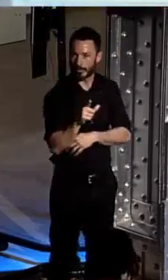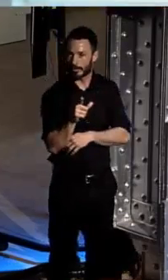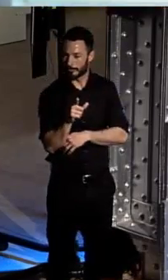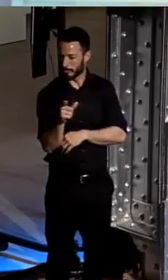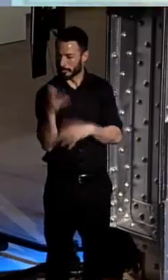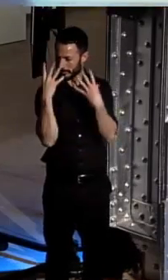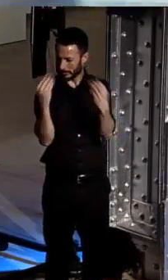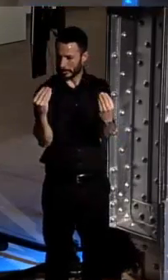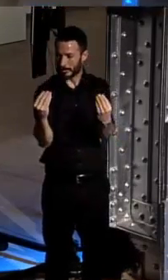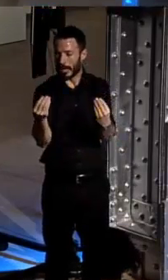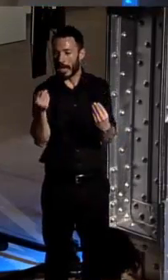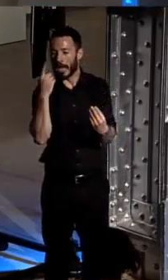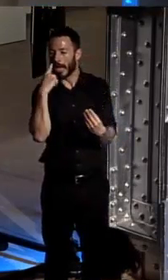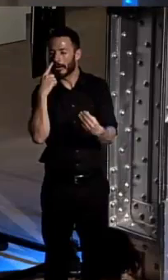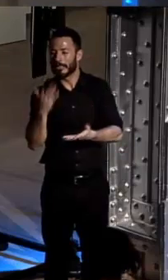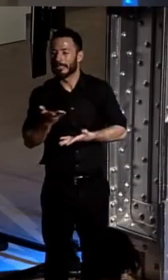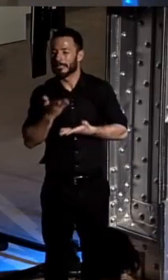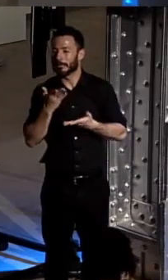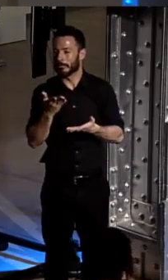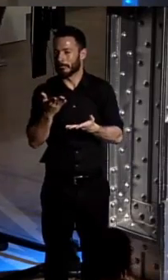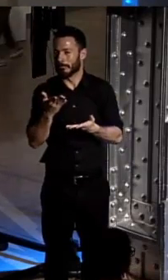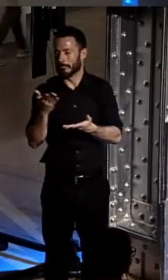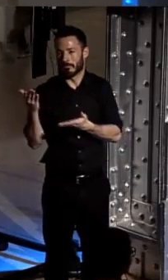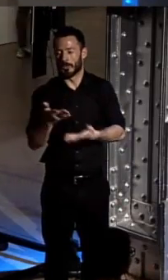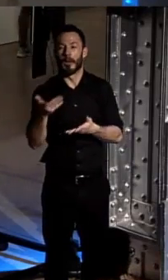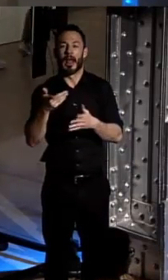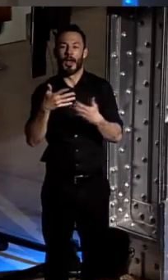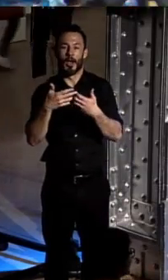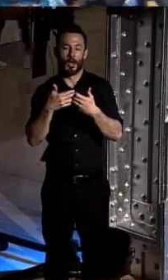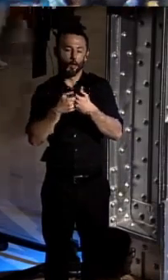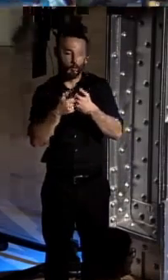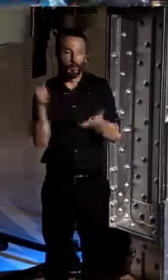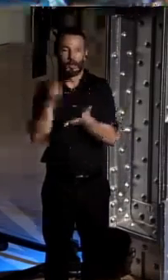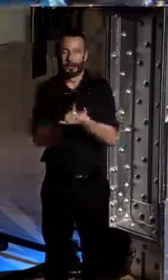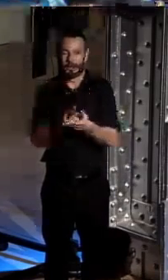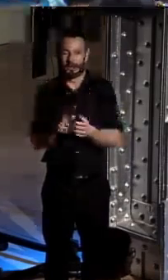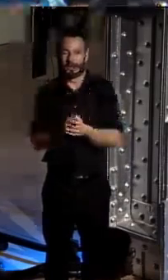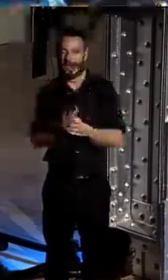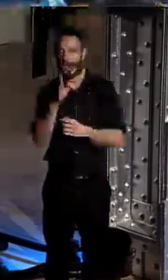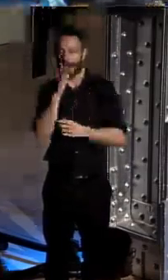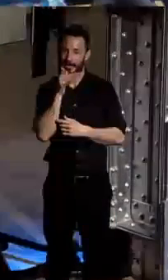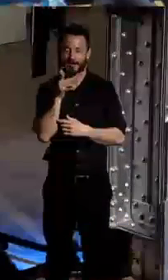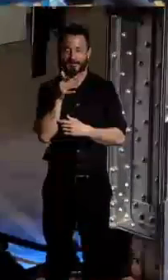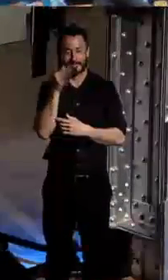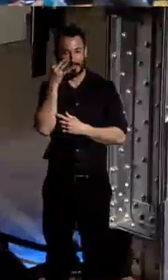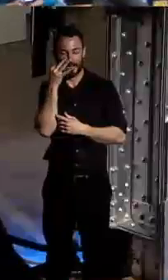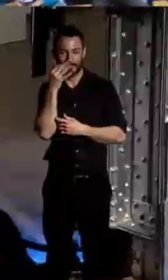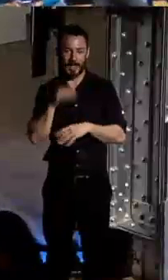nuevamente, encuentran a su compañero, van a ver que genera mucha cordialidad esto, es un momento entrañable. El que lo